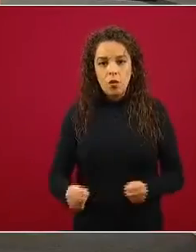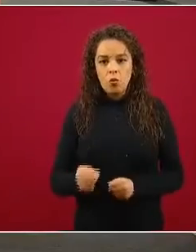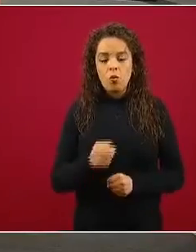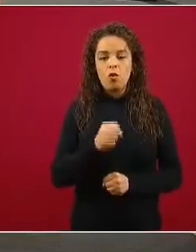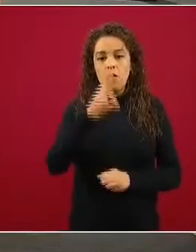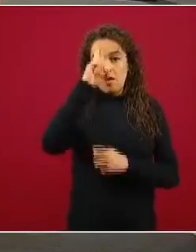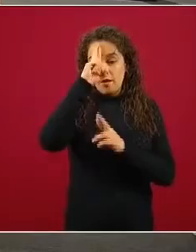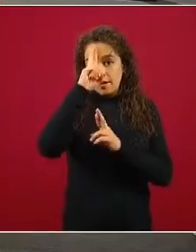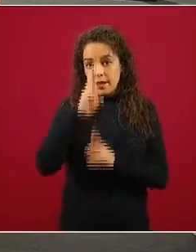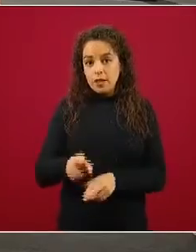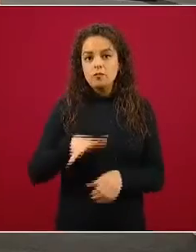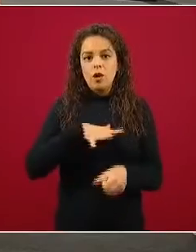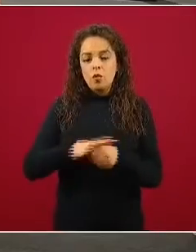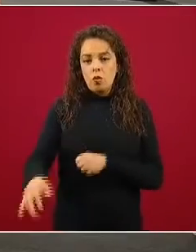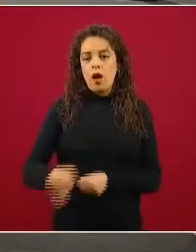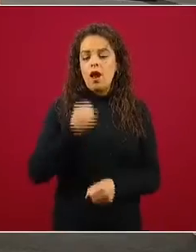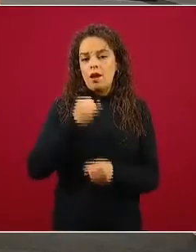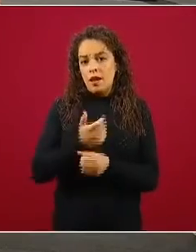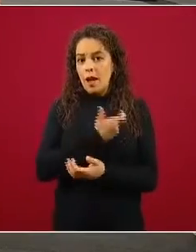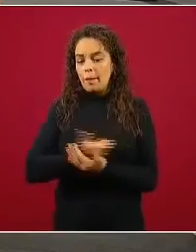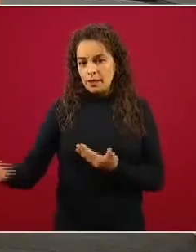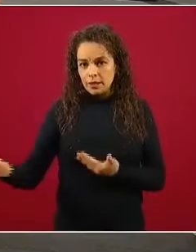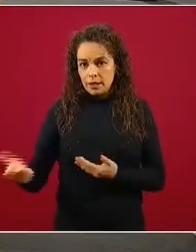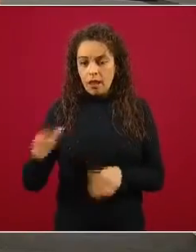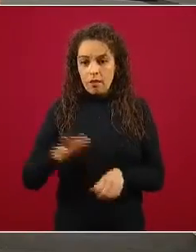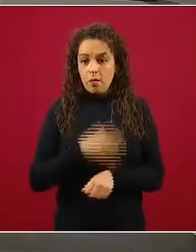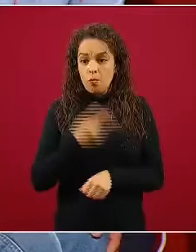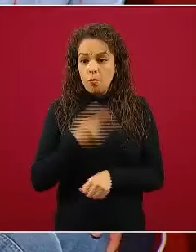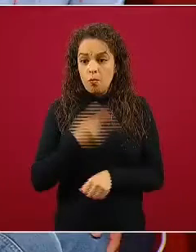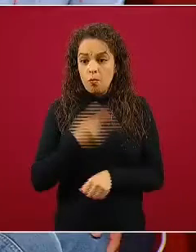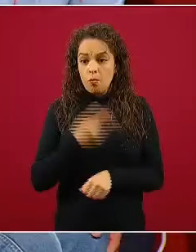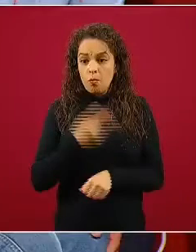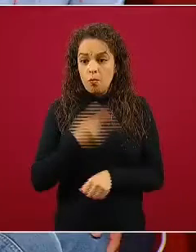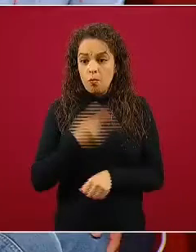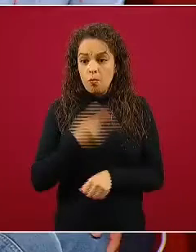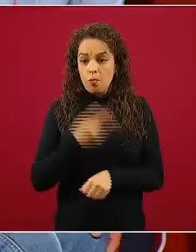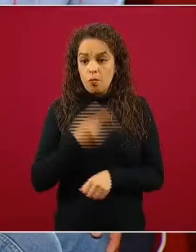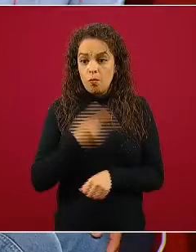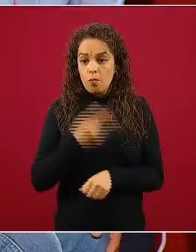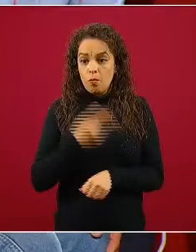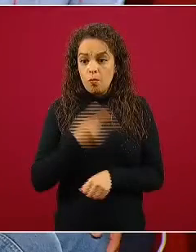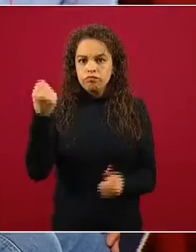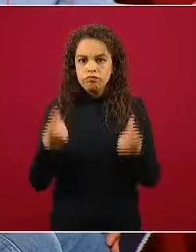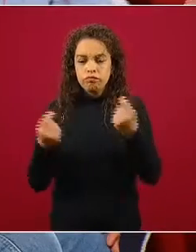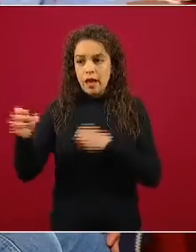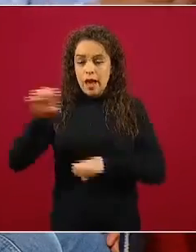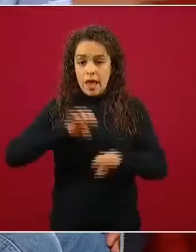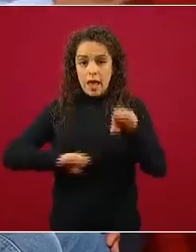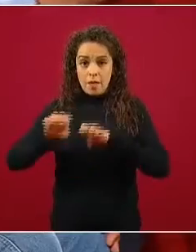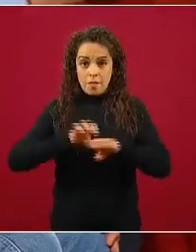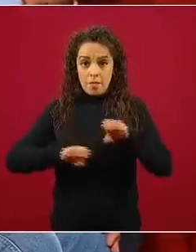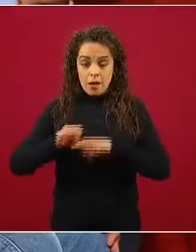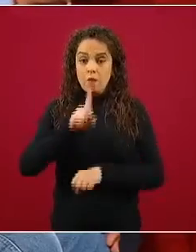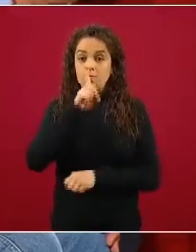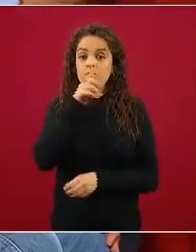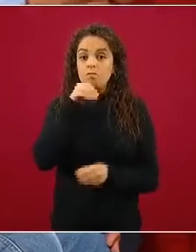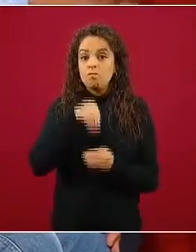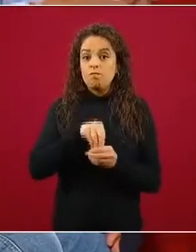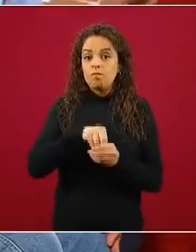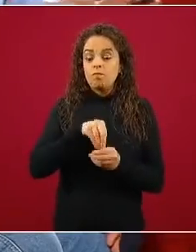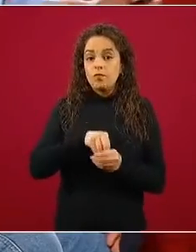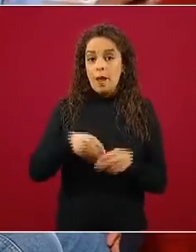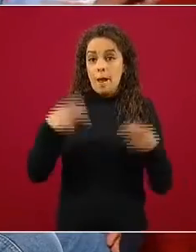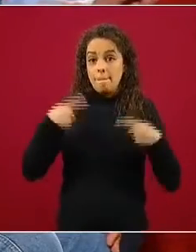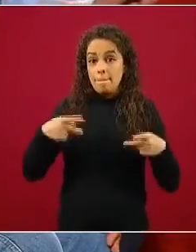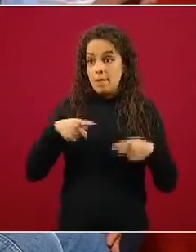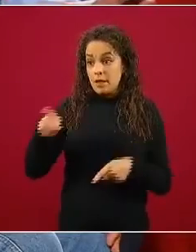las incapacidades? En estos meses hemos visto en varios casos que pues las empresas incluso ocultan que sus trabajadores están